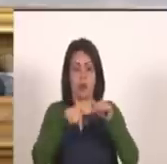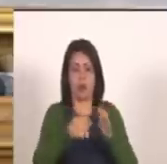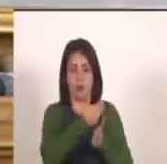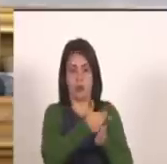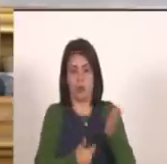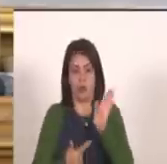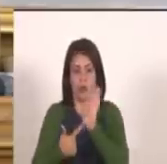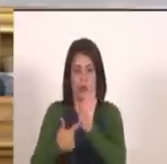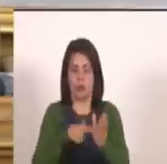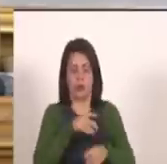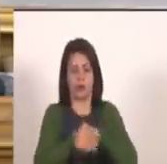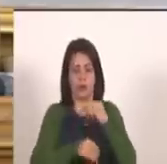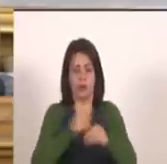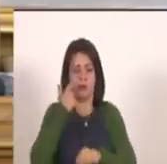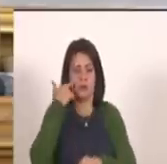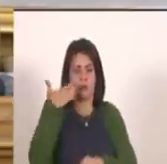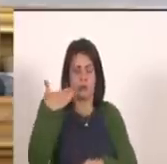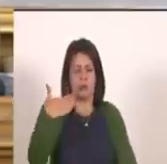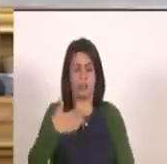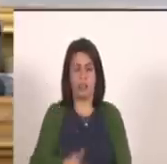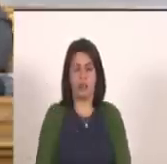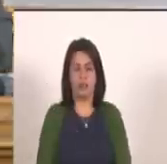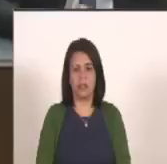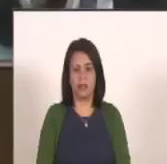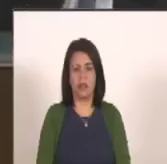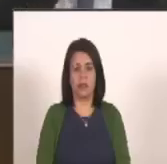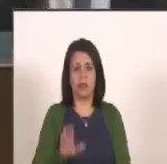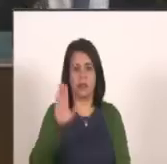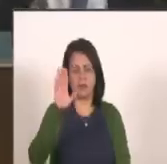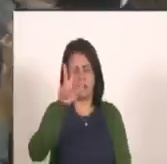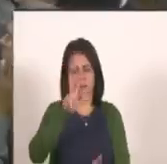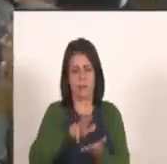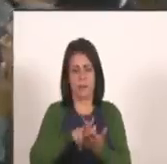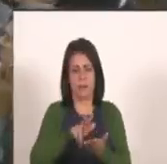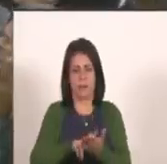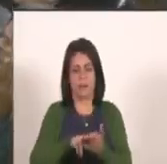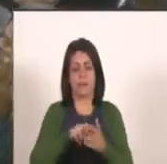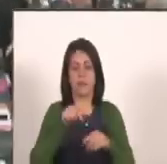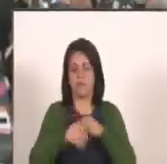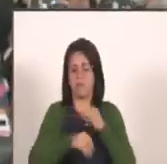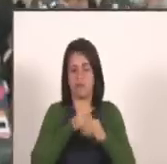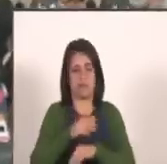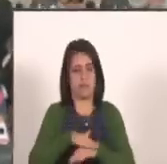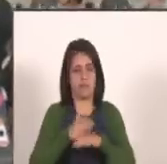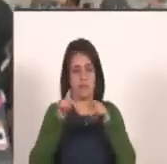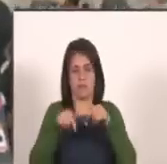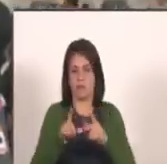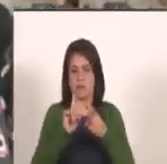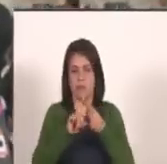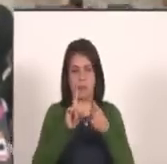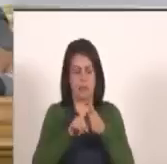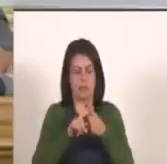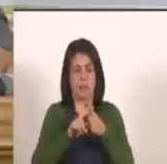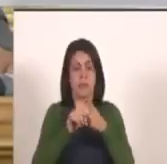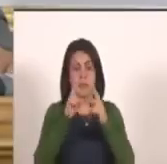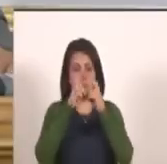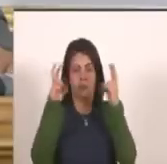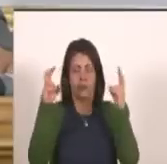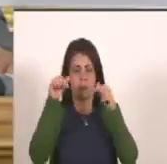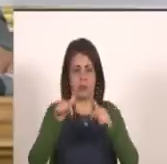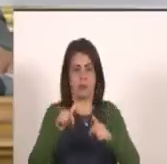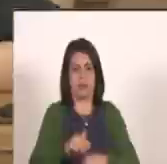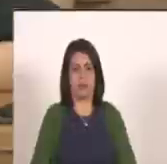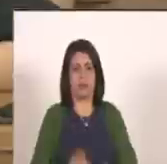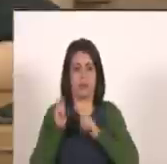del día presentado, sírvanse a manifestarlo con la señal de costumbre. Queda aprobado el orden del día. Primer punto del orden del día, ciudadana